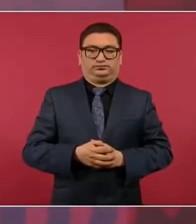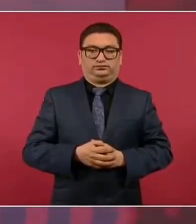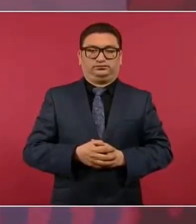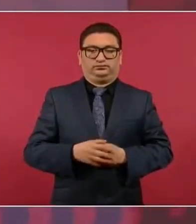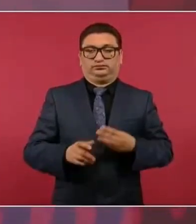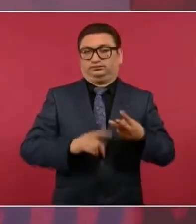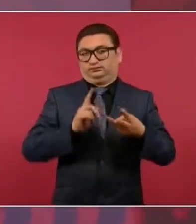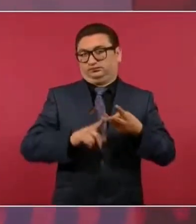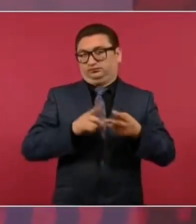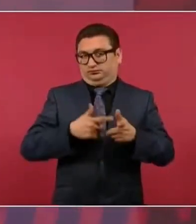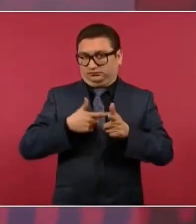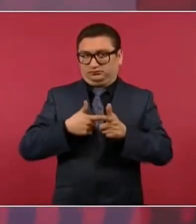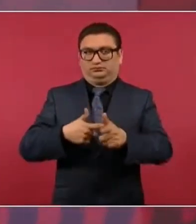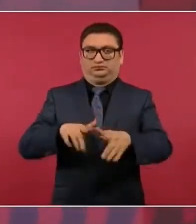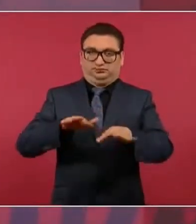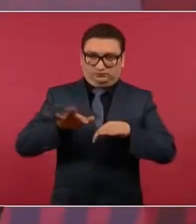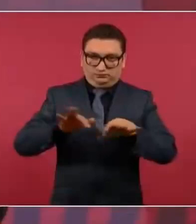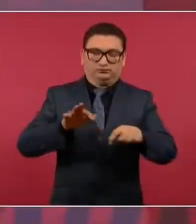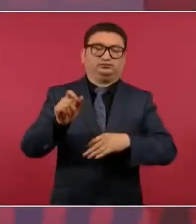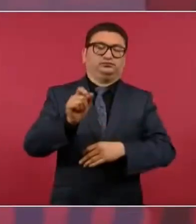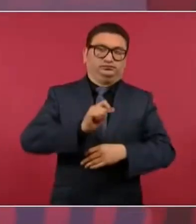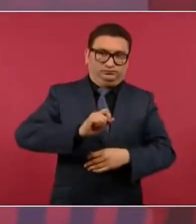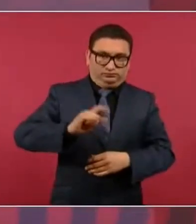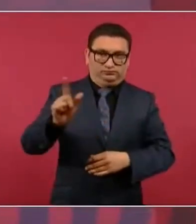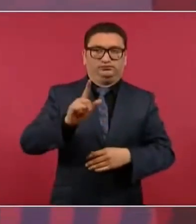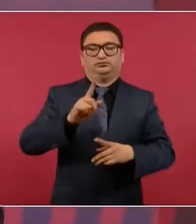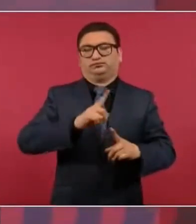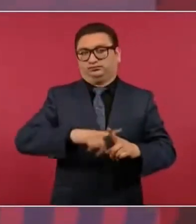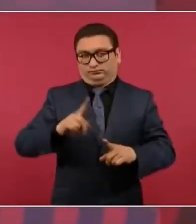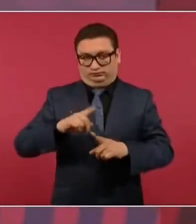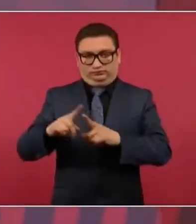la perseverancia y el profesionalismo